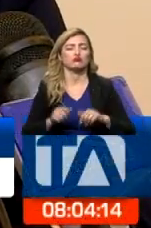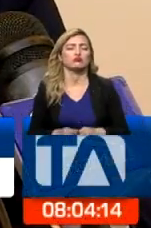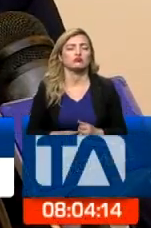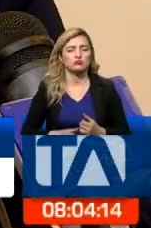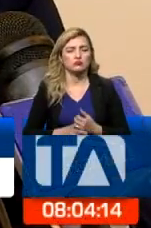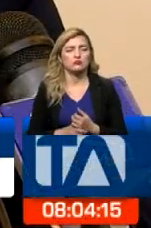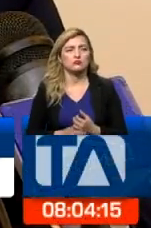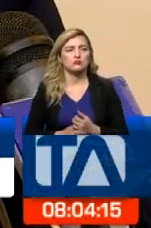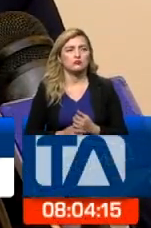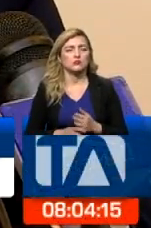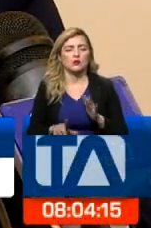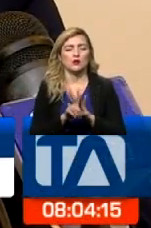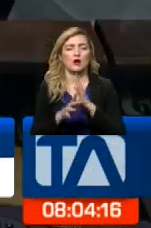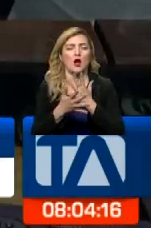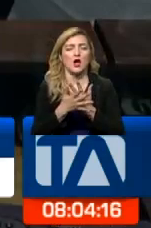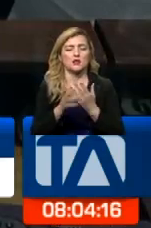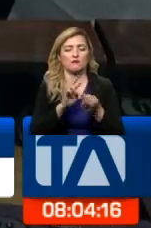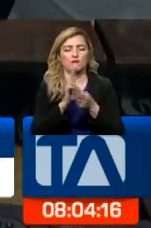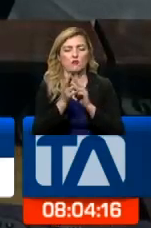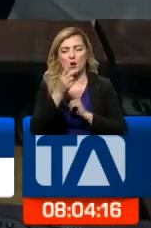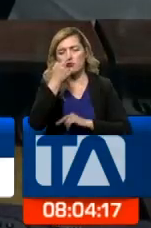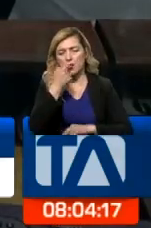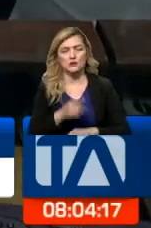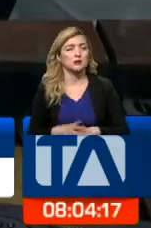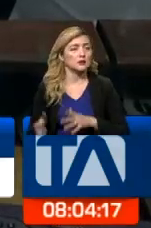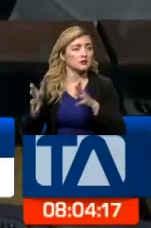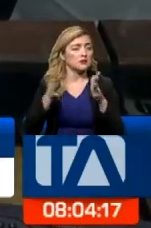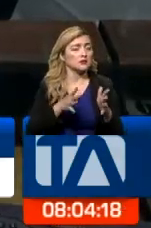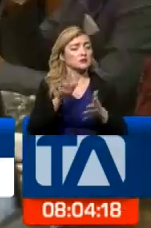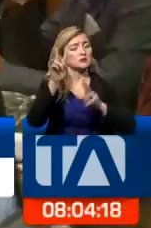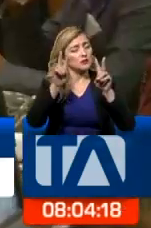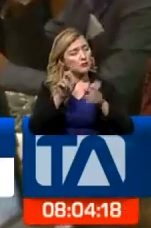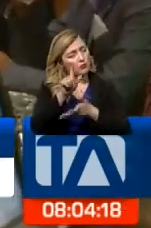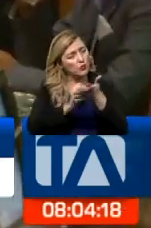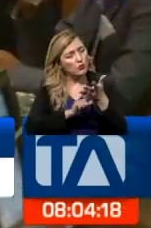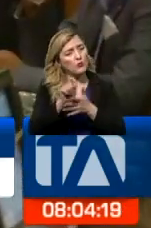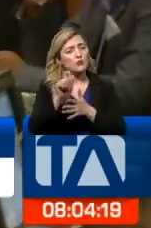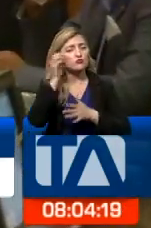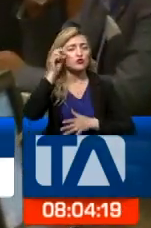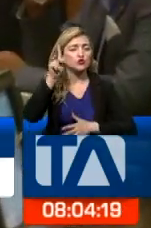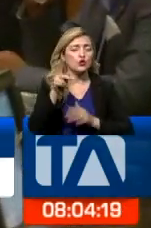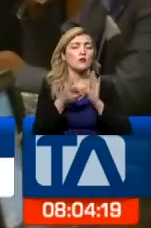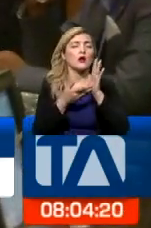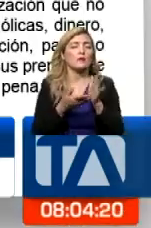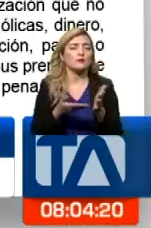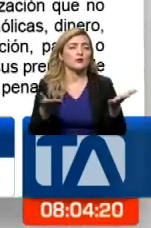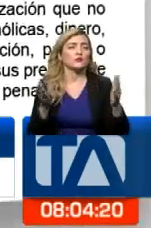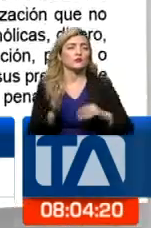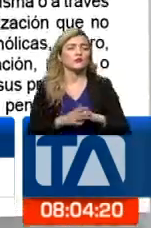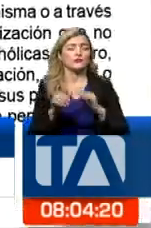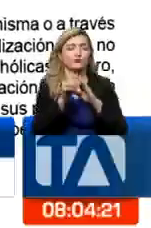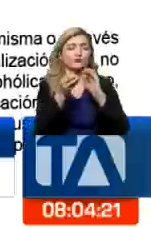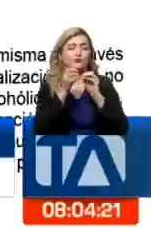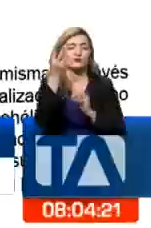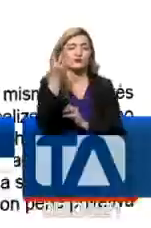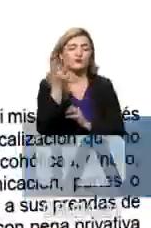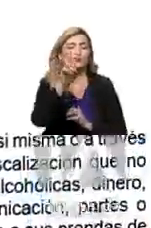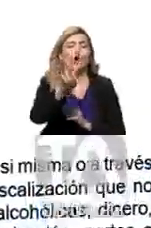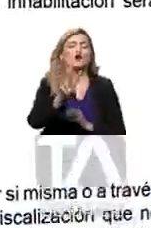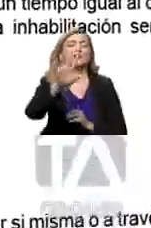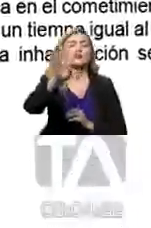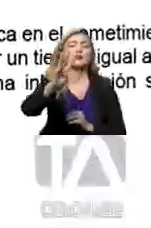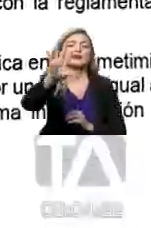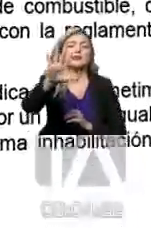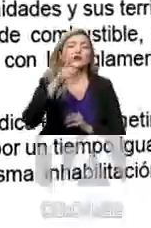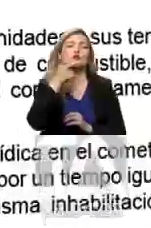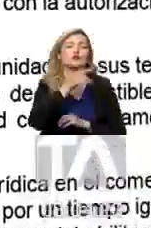al Código Integral Penal. Hay temas que se aprobaron y generaron reacciones, como la derogatoria del artículo 265,